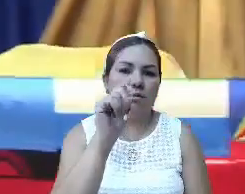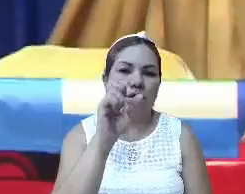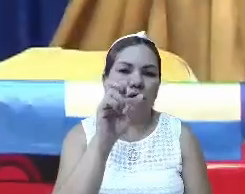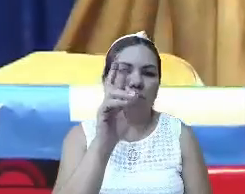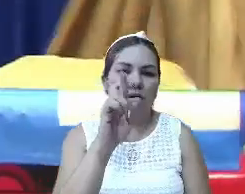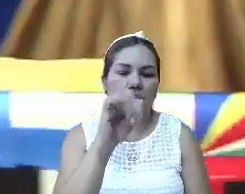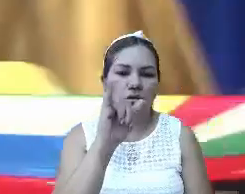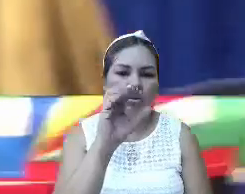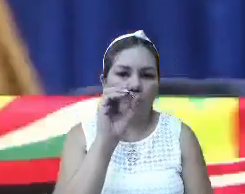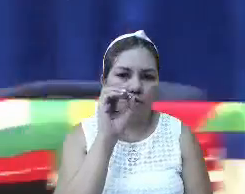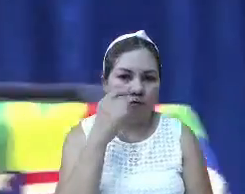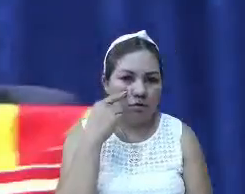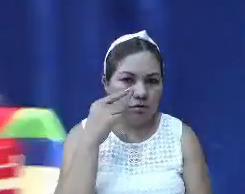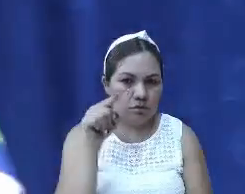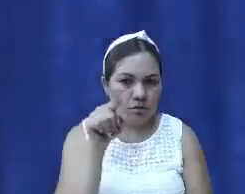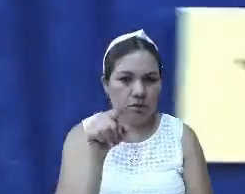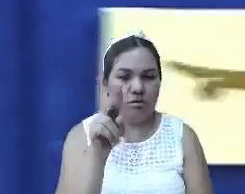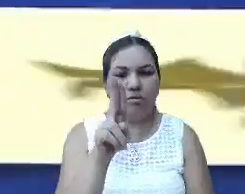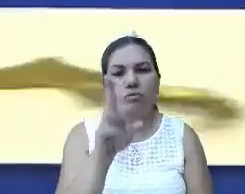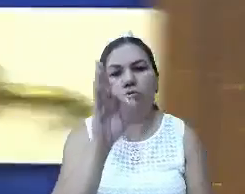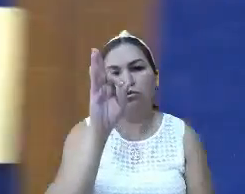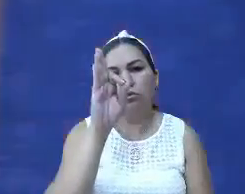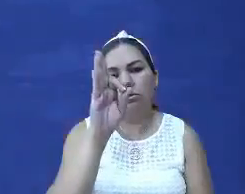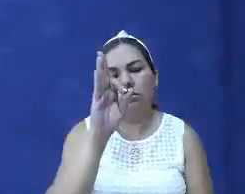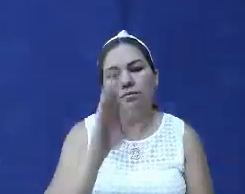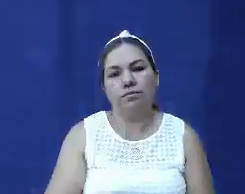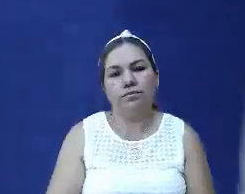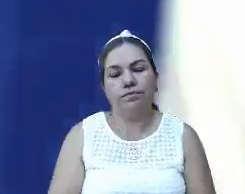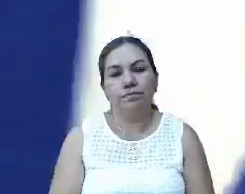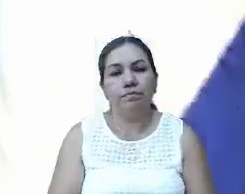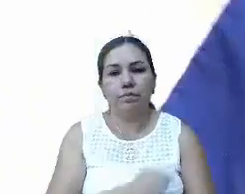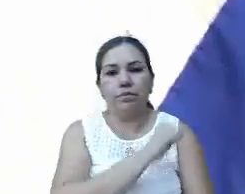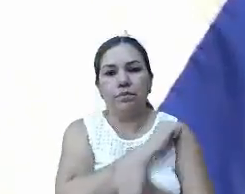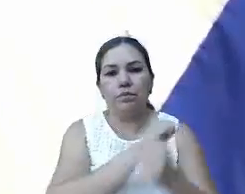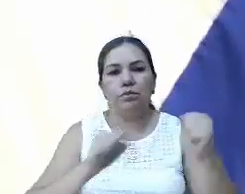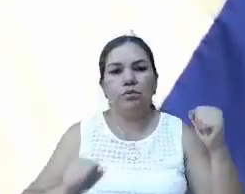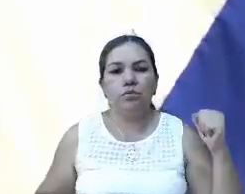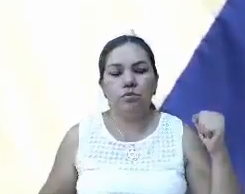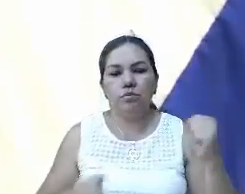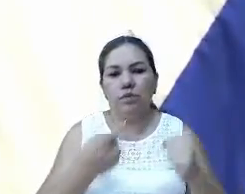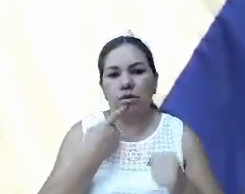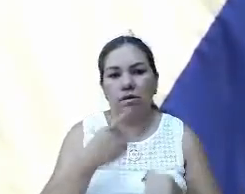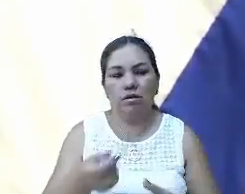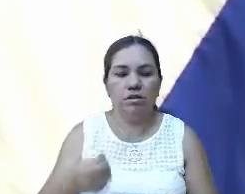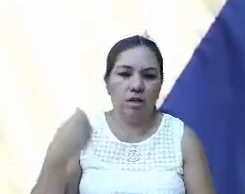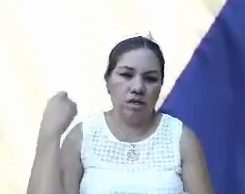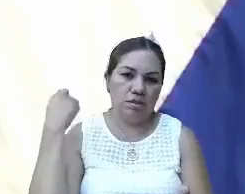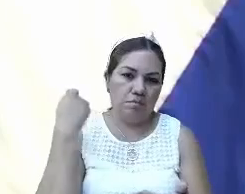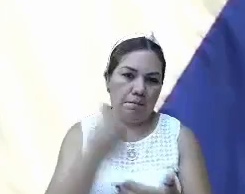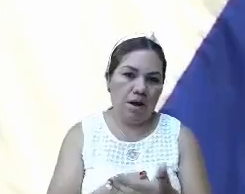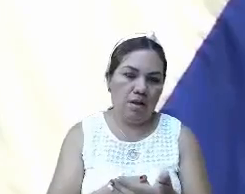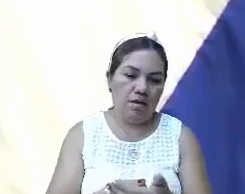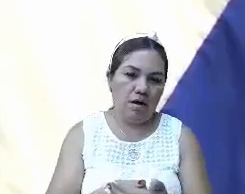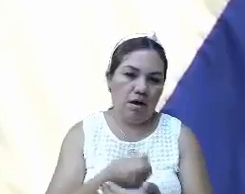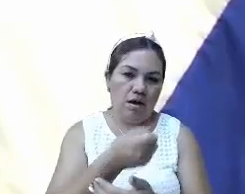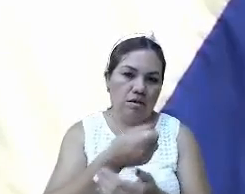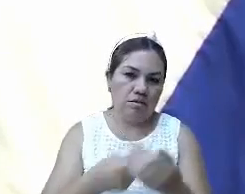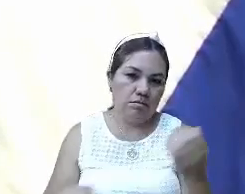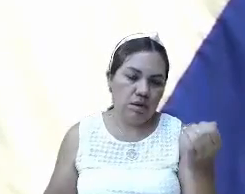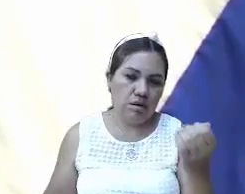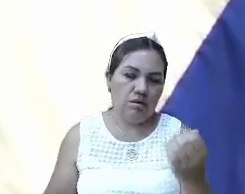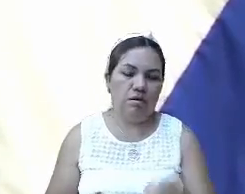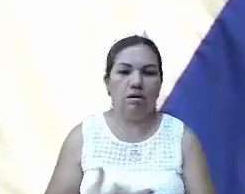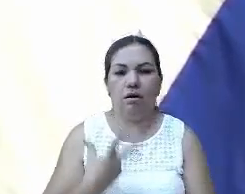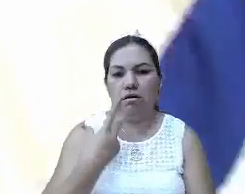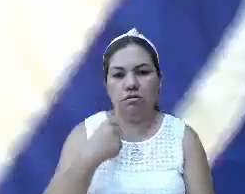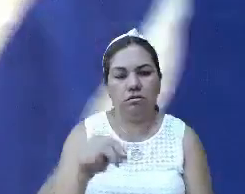Y te manda decir el Señor que la espada no se va a apartar de tus generaciones de ahora en más.